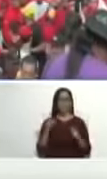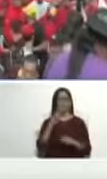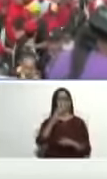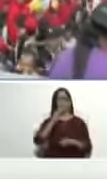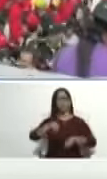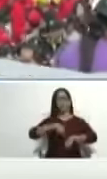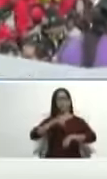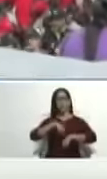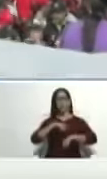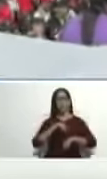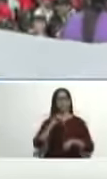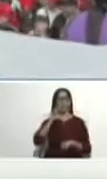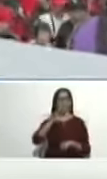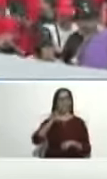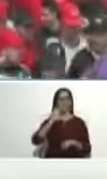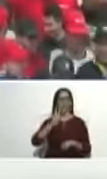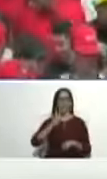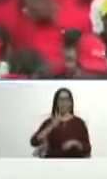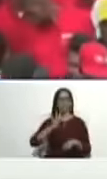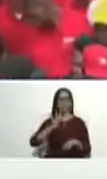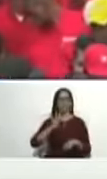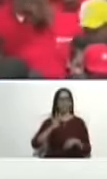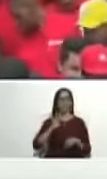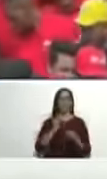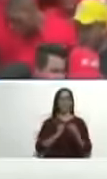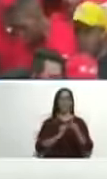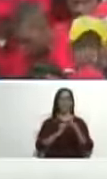a 34 grados bajo sombra.